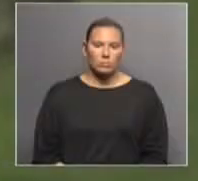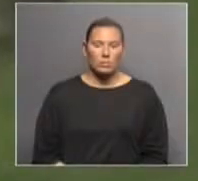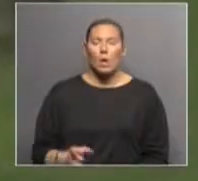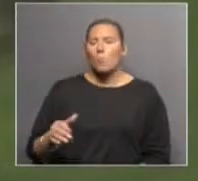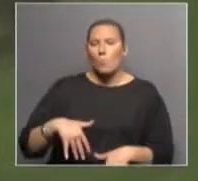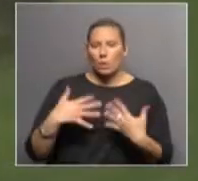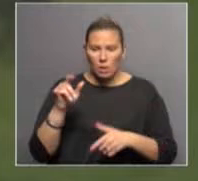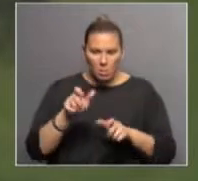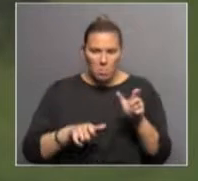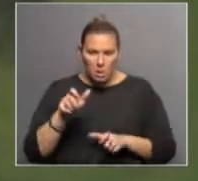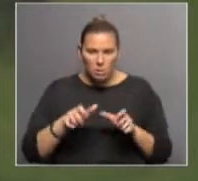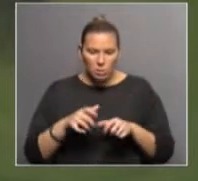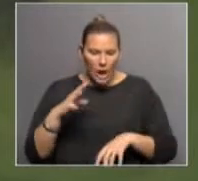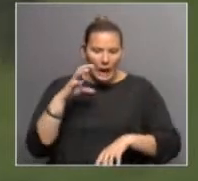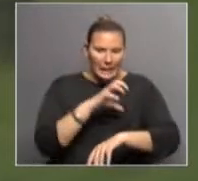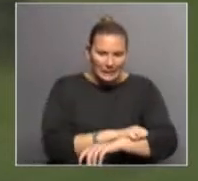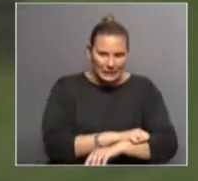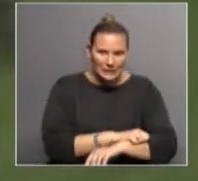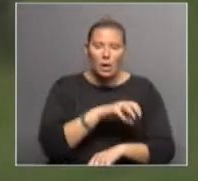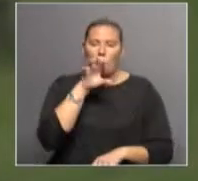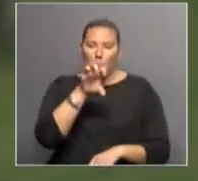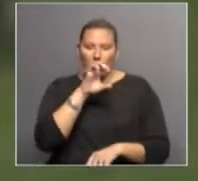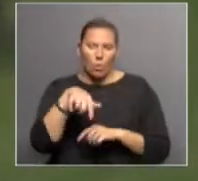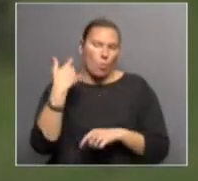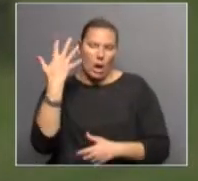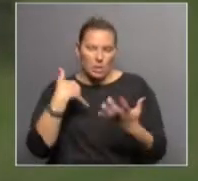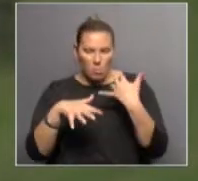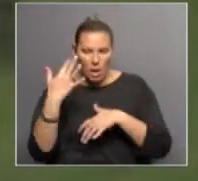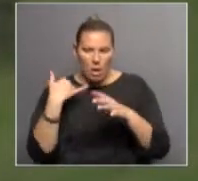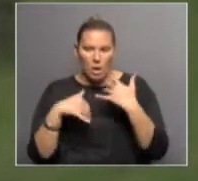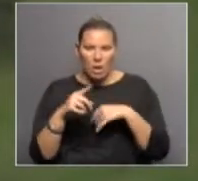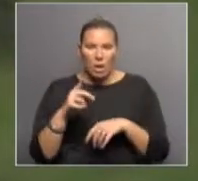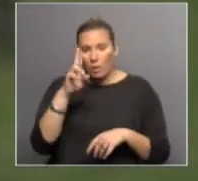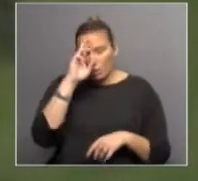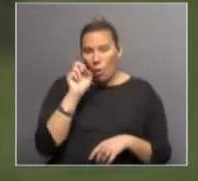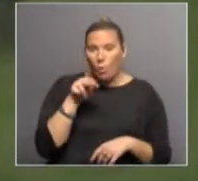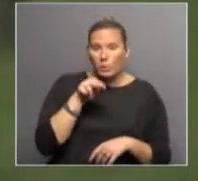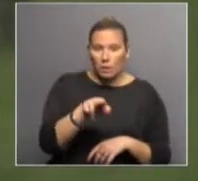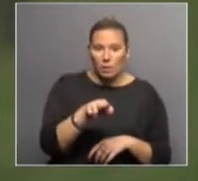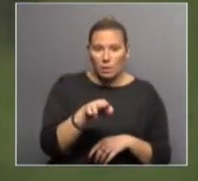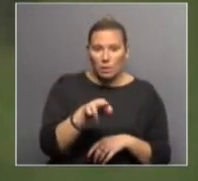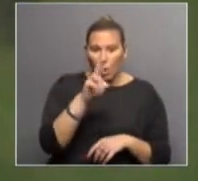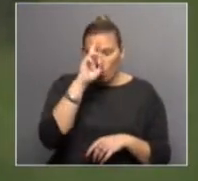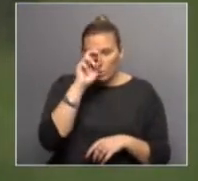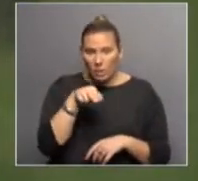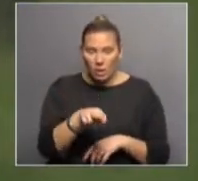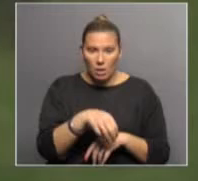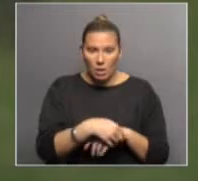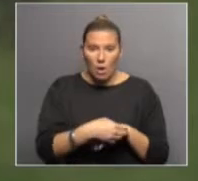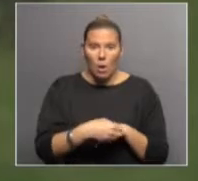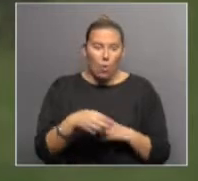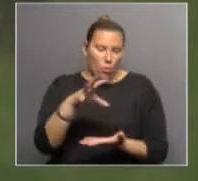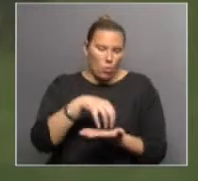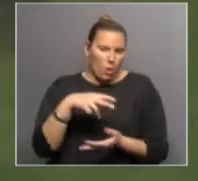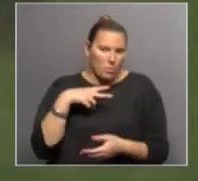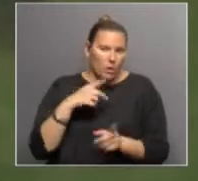Toda persona que es mordida por un perro u otro animal y es hospitalizada, el hospital tiene, o la mutualista